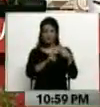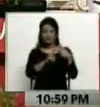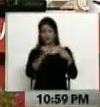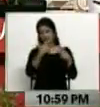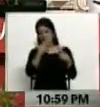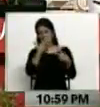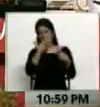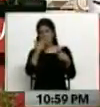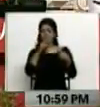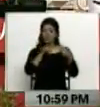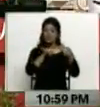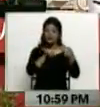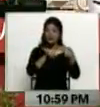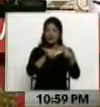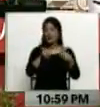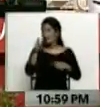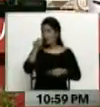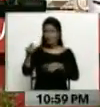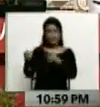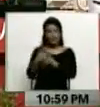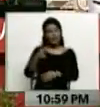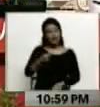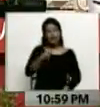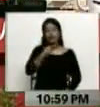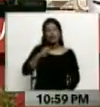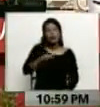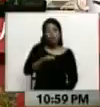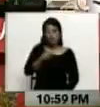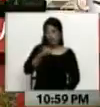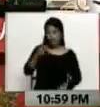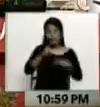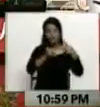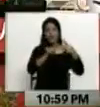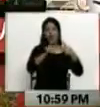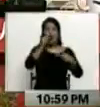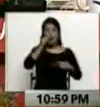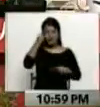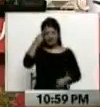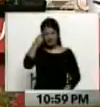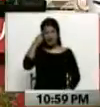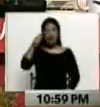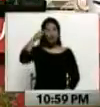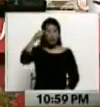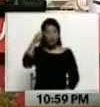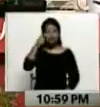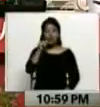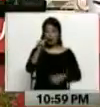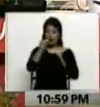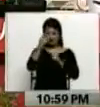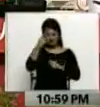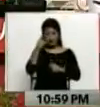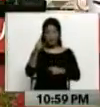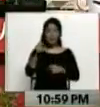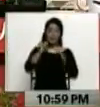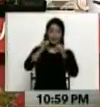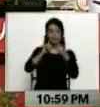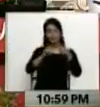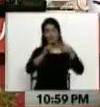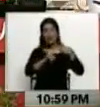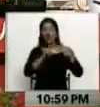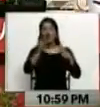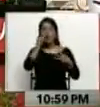Lena toma mundo intrigante Tomás guanipa alias pamperito Carlos